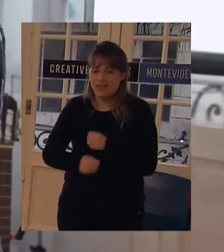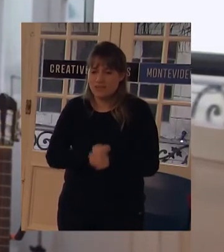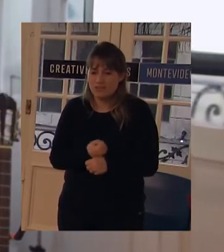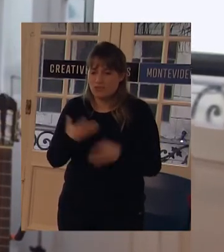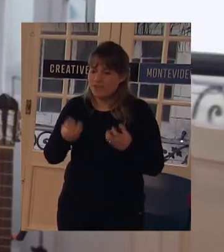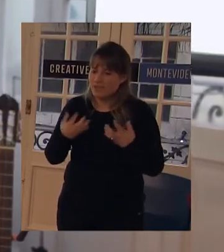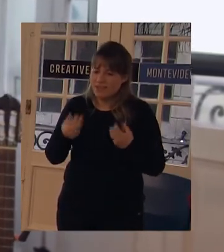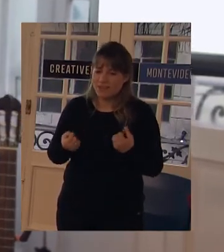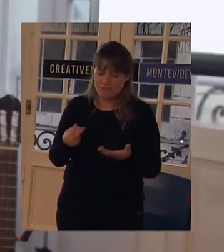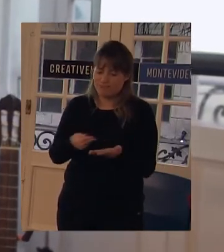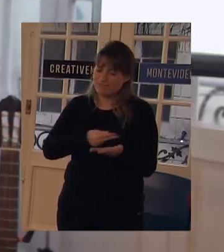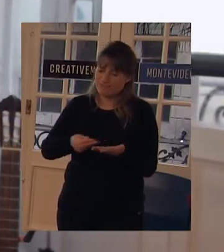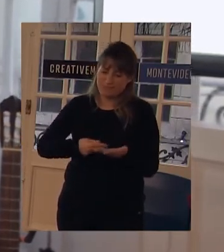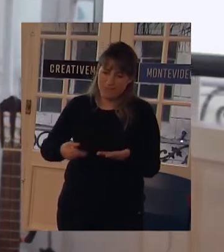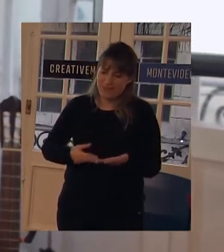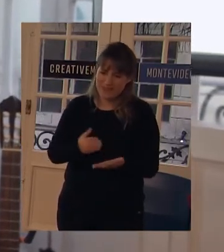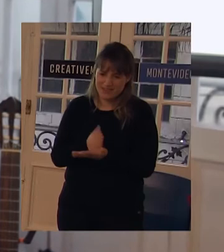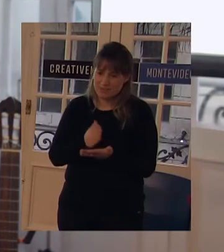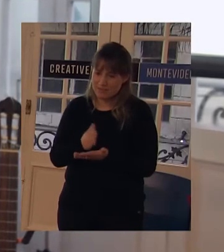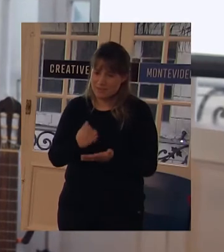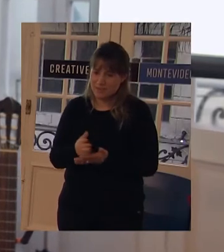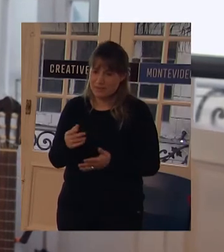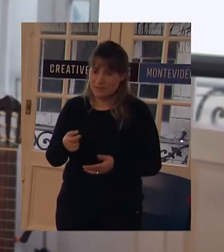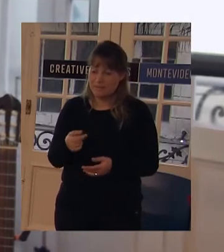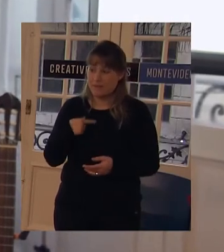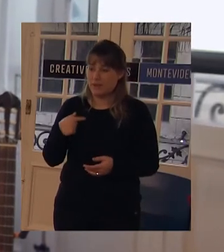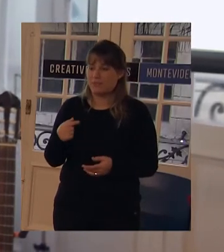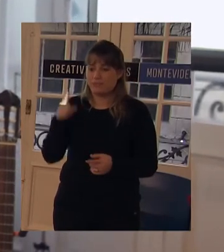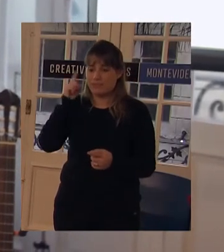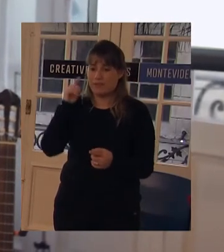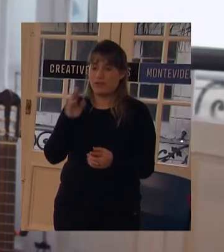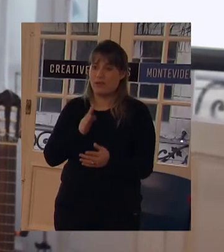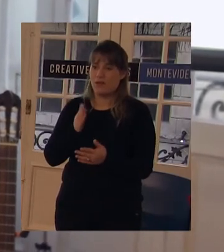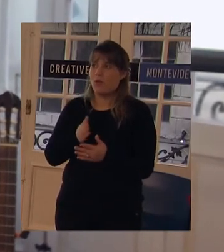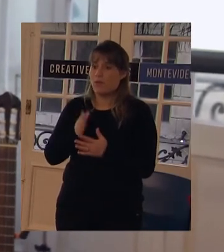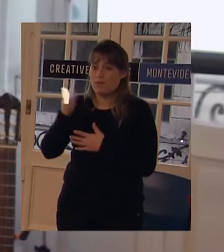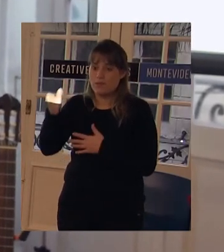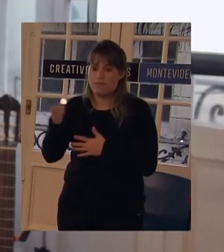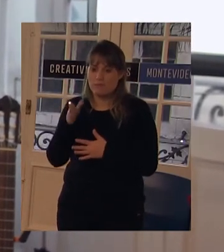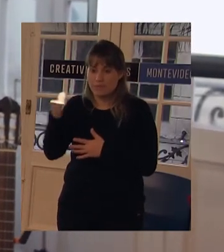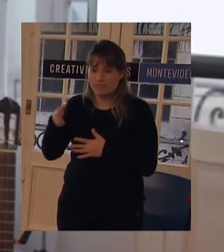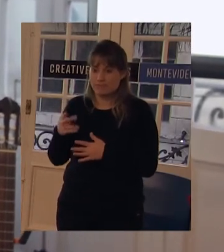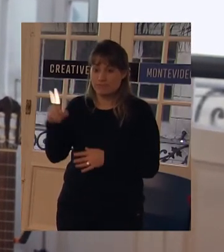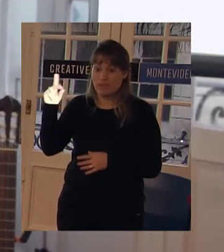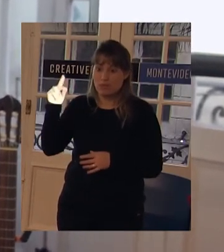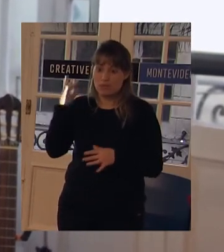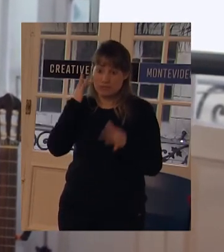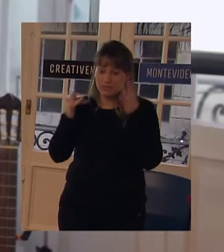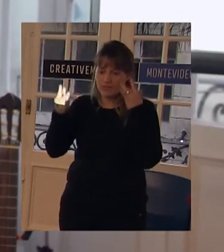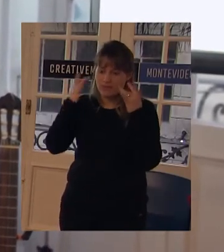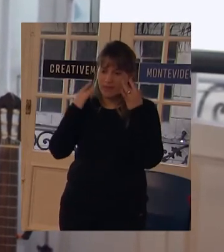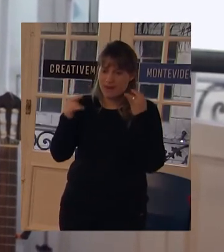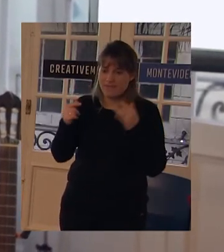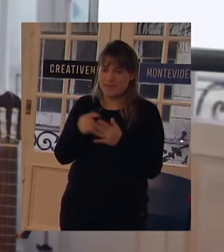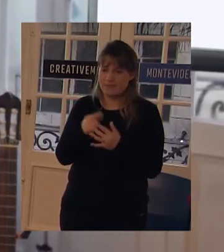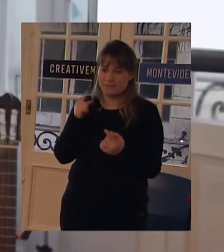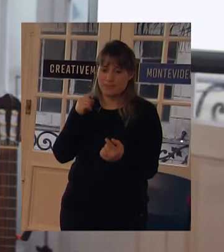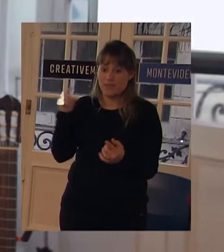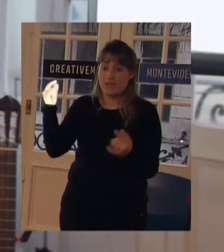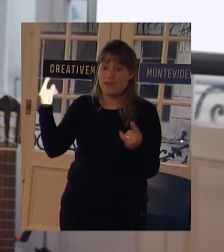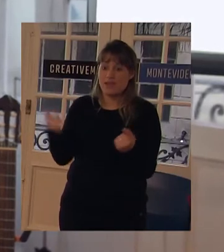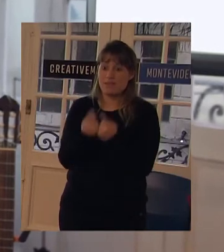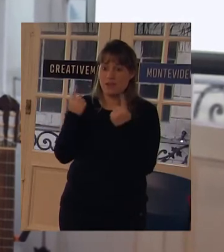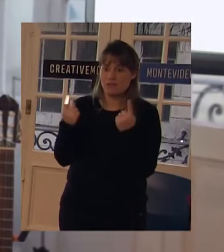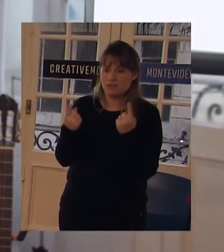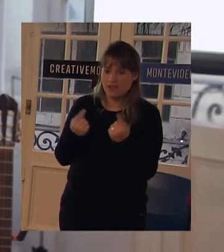Entonces, encontrar en Bellas Artes, más específicamente en el diseño gráfico, como una